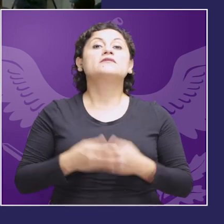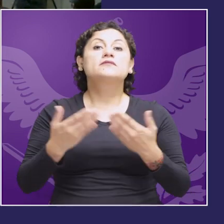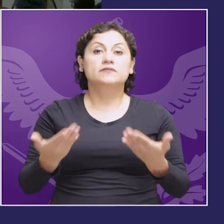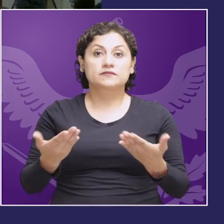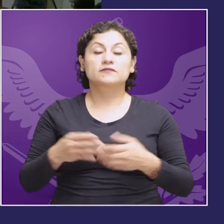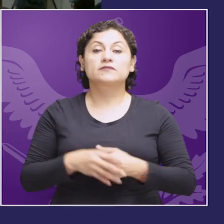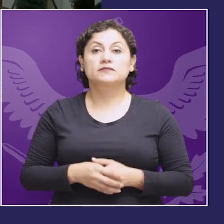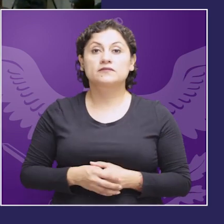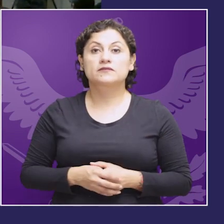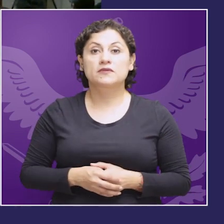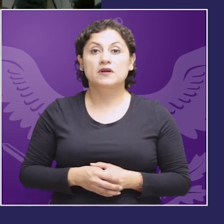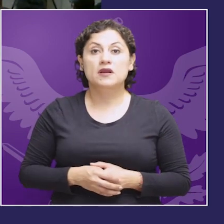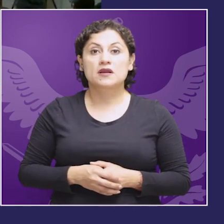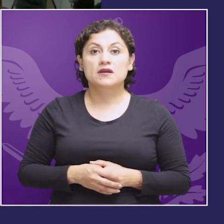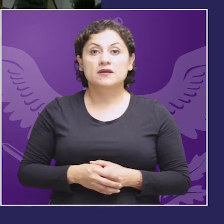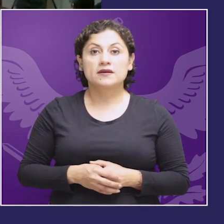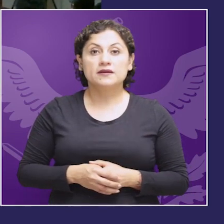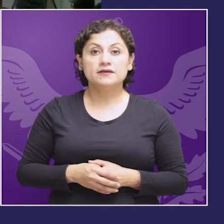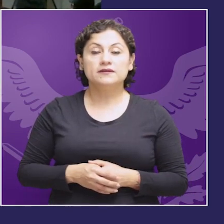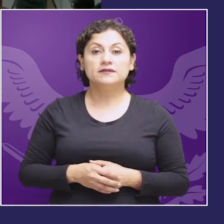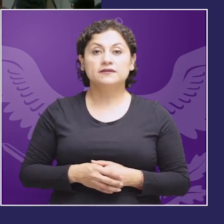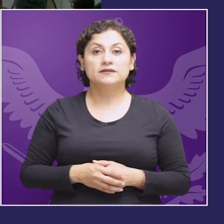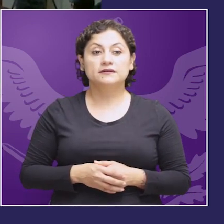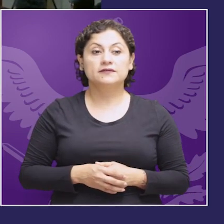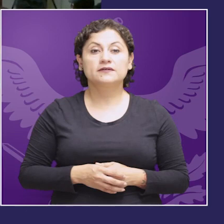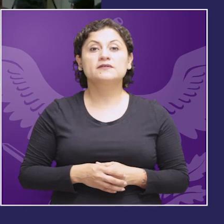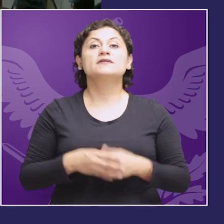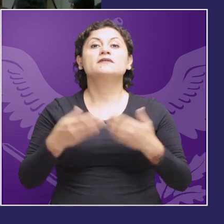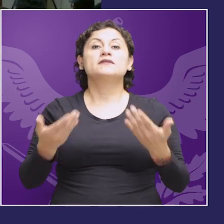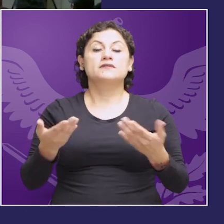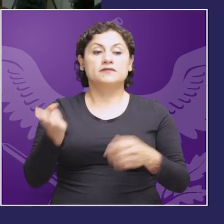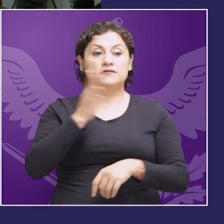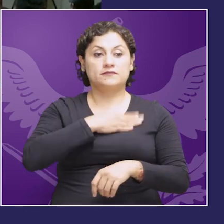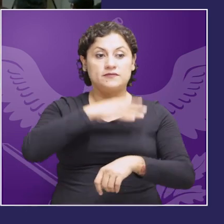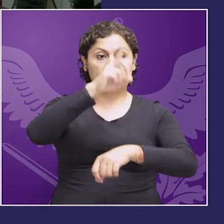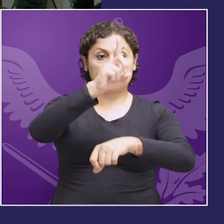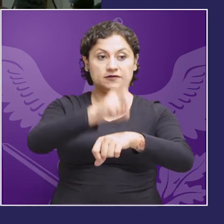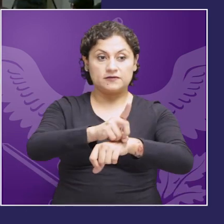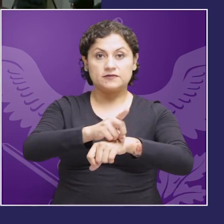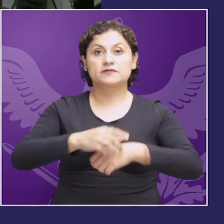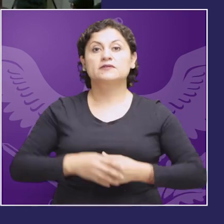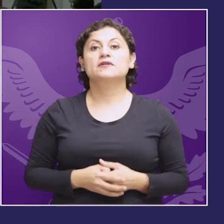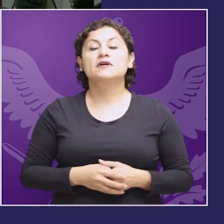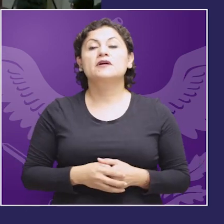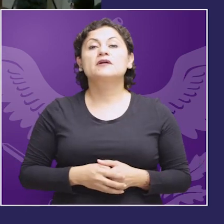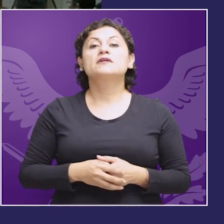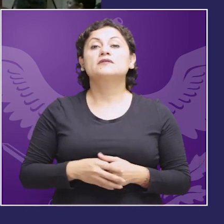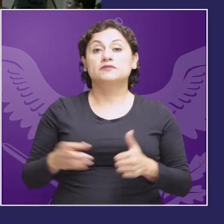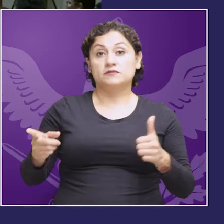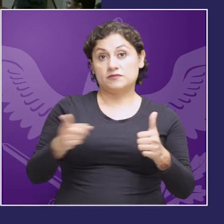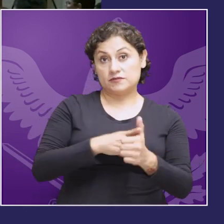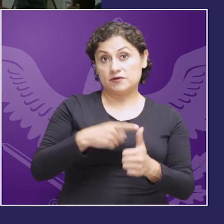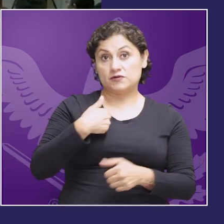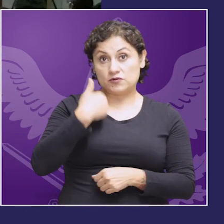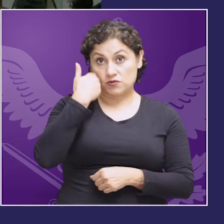En primer lugar, quisiera agradecer, perdón, ¿me puedo decir de nuevo? Por favor, yo la corto, no te preocupes que yo después